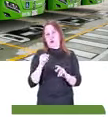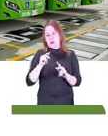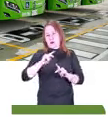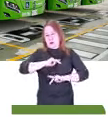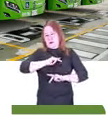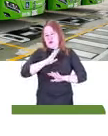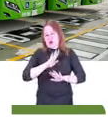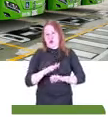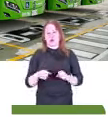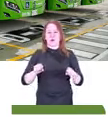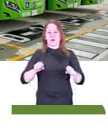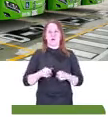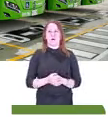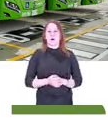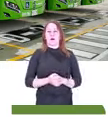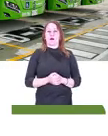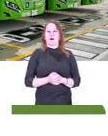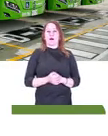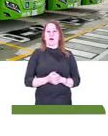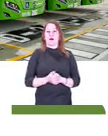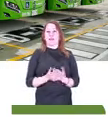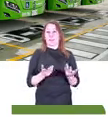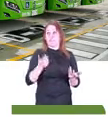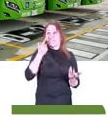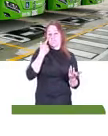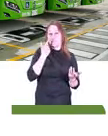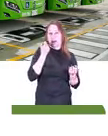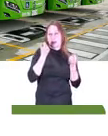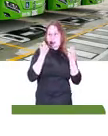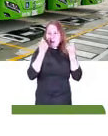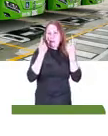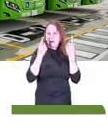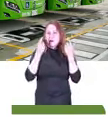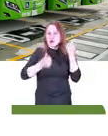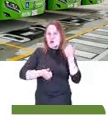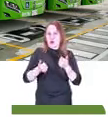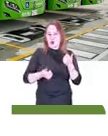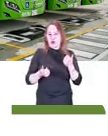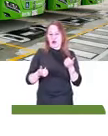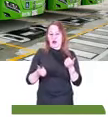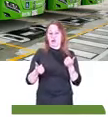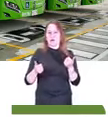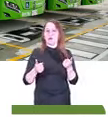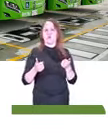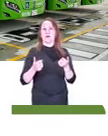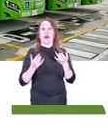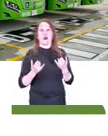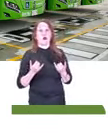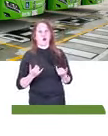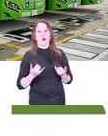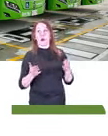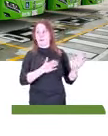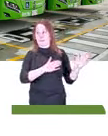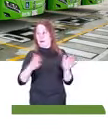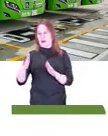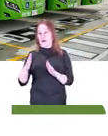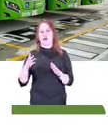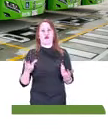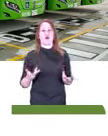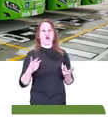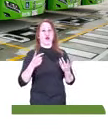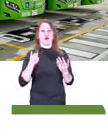damos la opción de, señores, entendamos que en este momento pues, tenemos que planear de la mejor forma nuestro viaje.